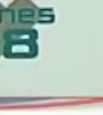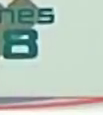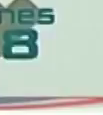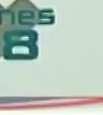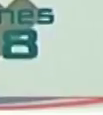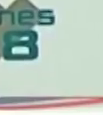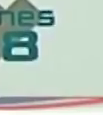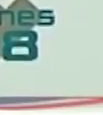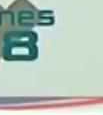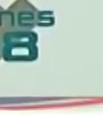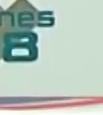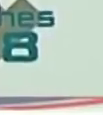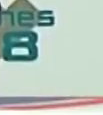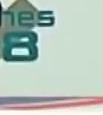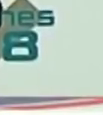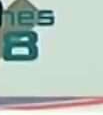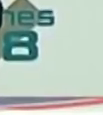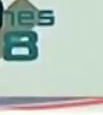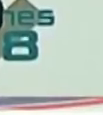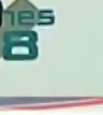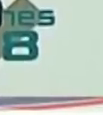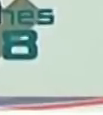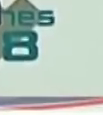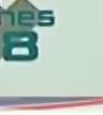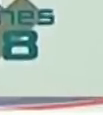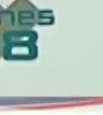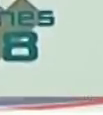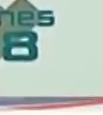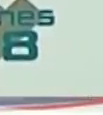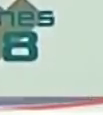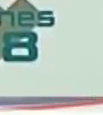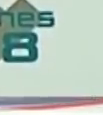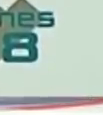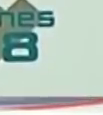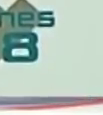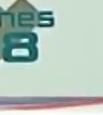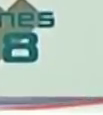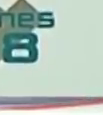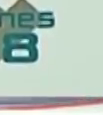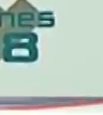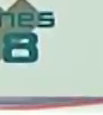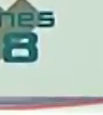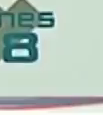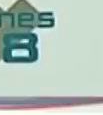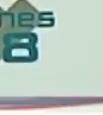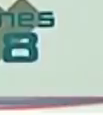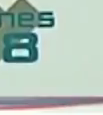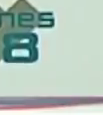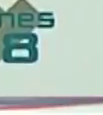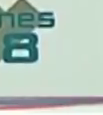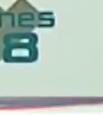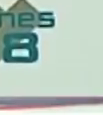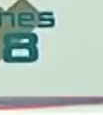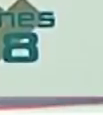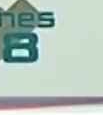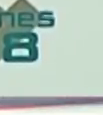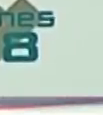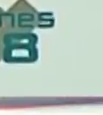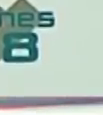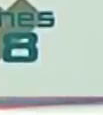Si buscamos declaraciones del mes de enero, del mes de febrero, de todos los funcionarios del gobierno de Estados